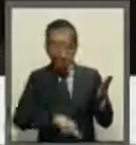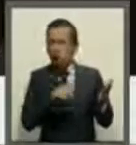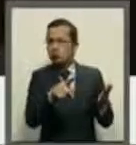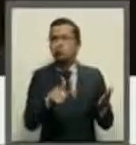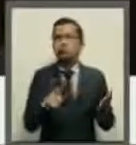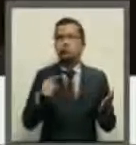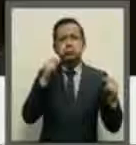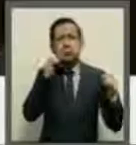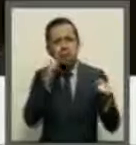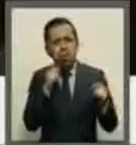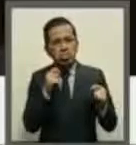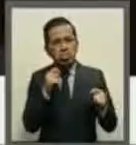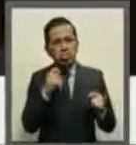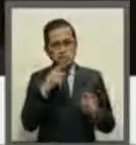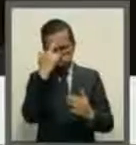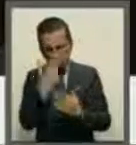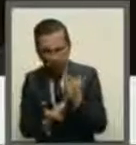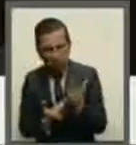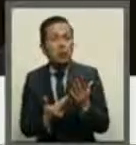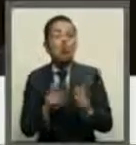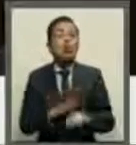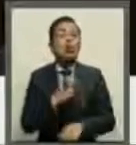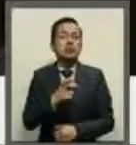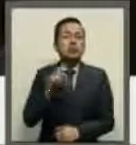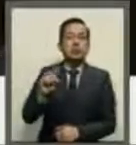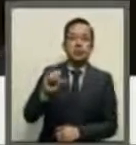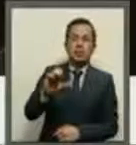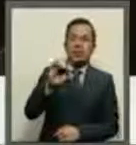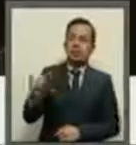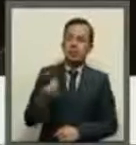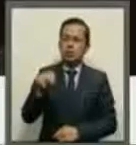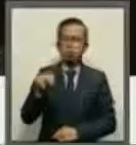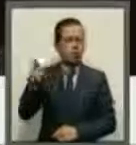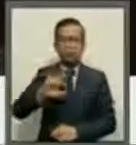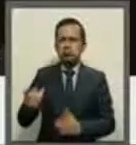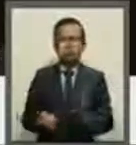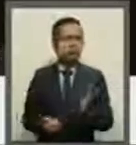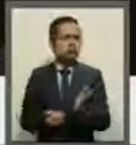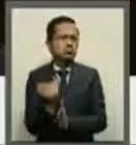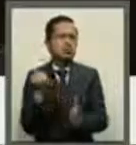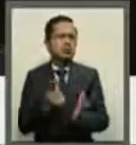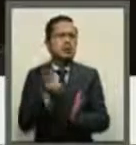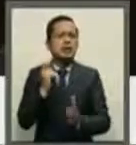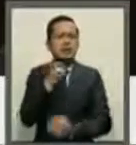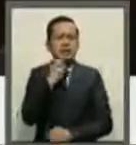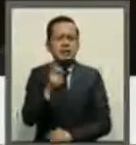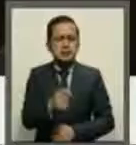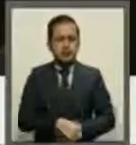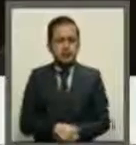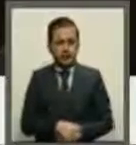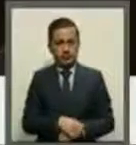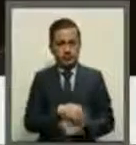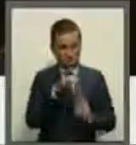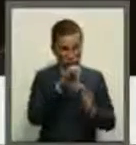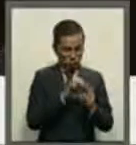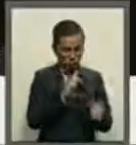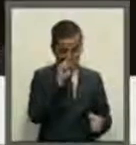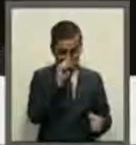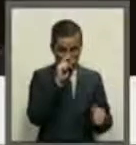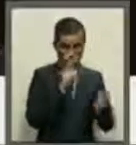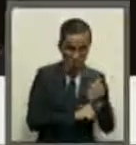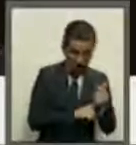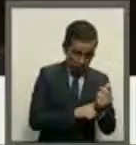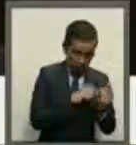ser la Suprema Corte de Justicia de la Nación quien reiteró lo siguiente: en la Constitución Política de los Estados